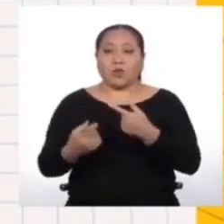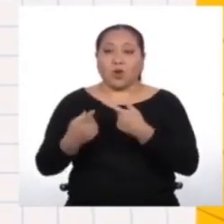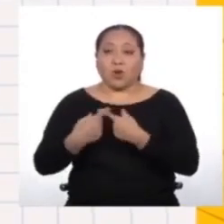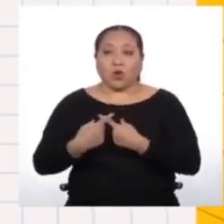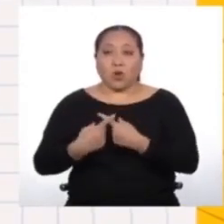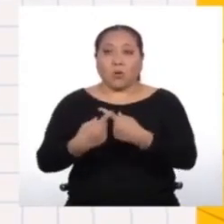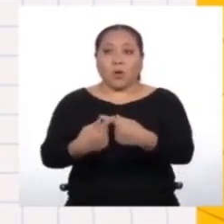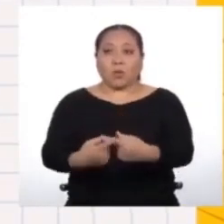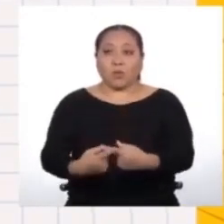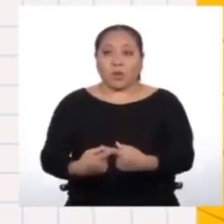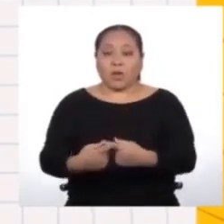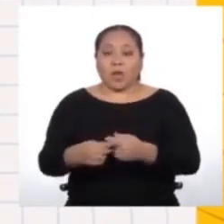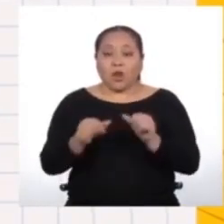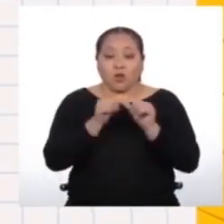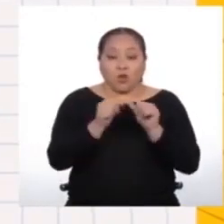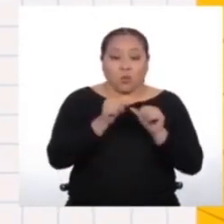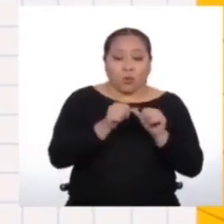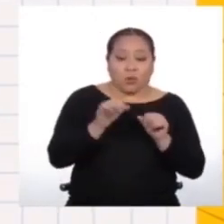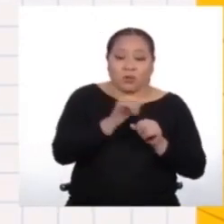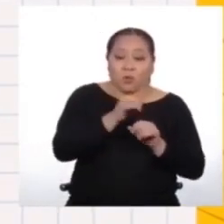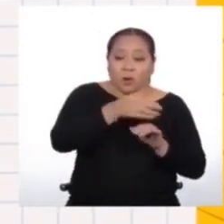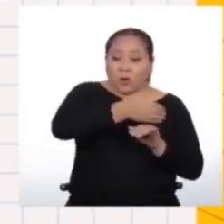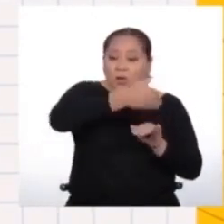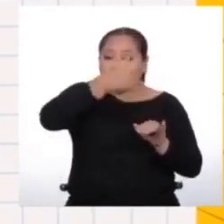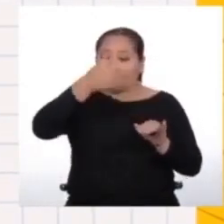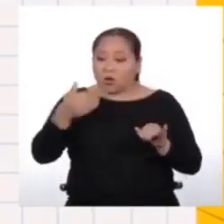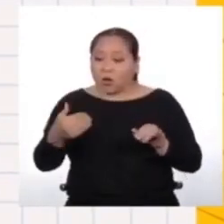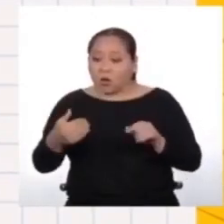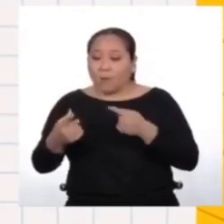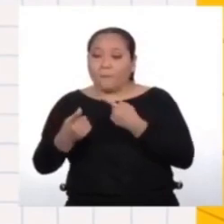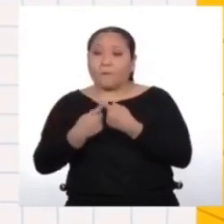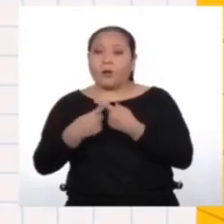es igual al anterior por la razón.